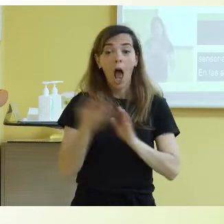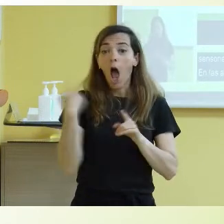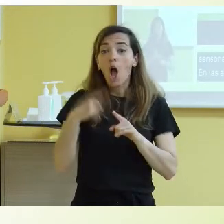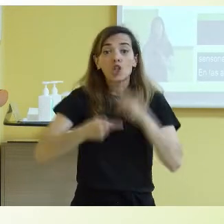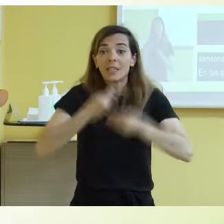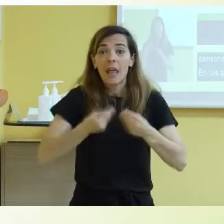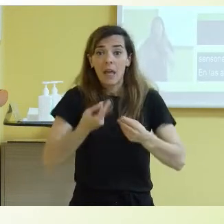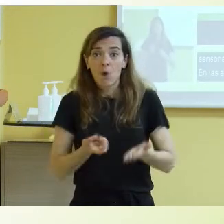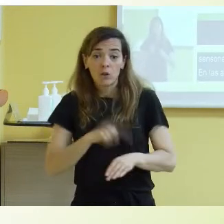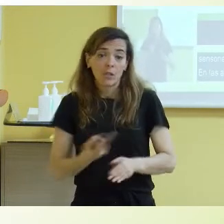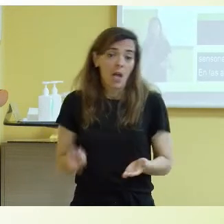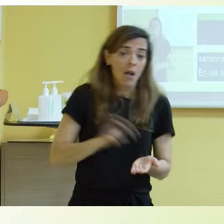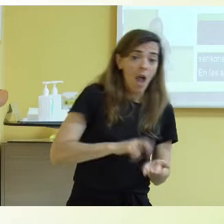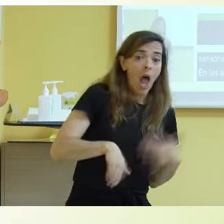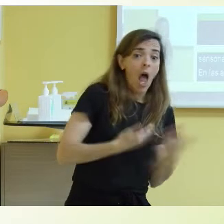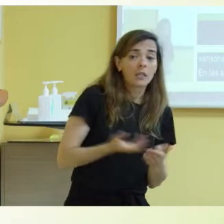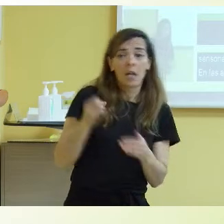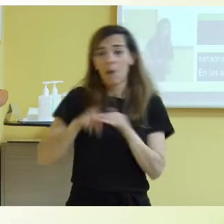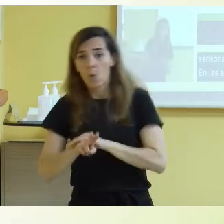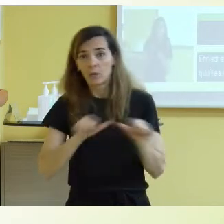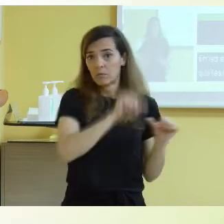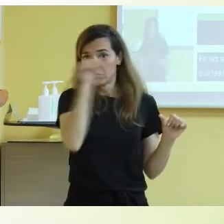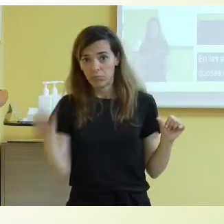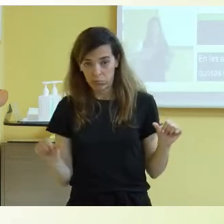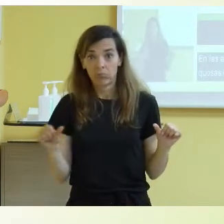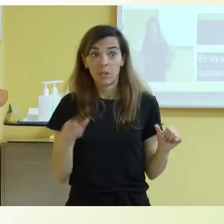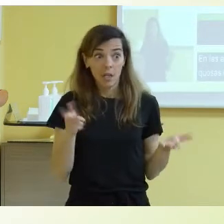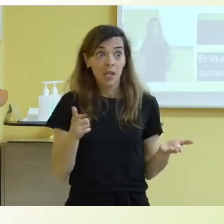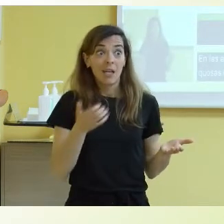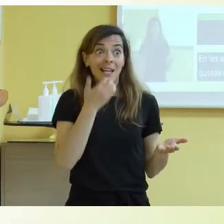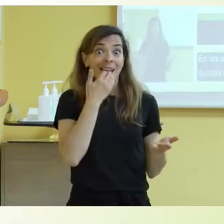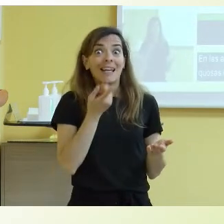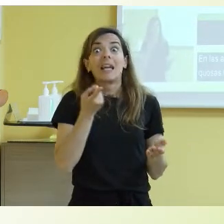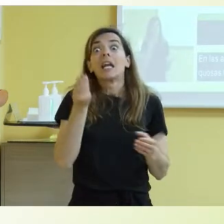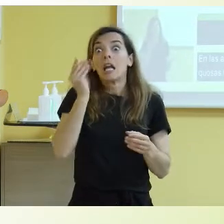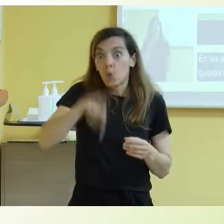nos levantamos hasta que nos acostamos, incluyendo los que tenemos la suerte de poder trabajar,